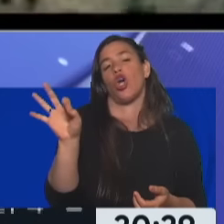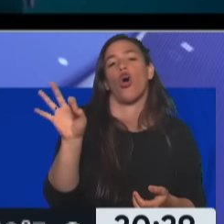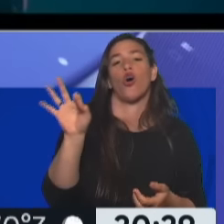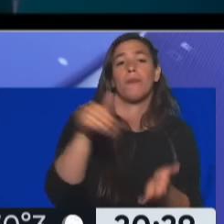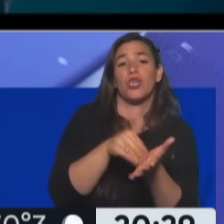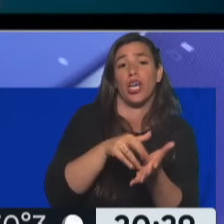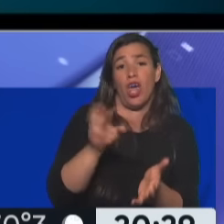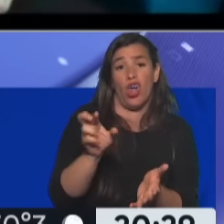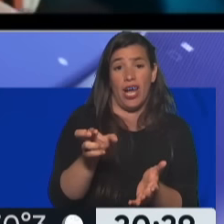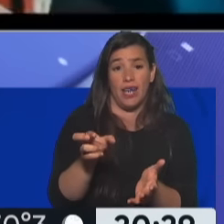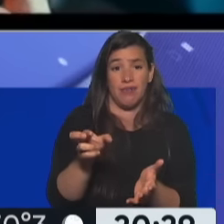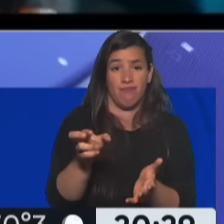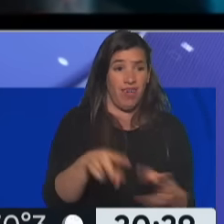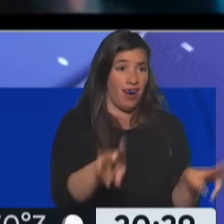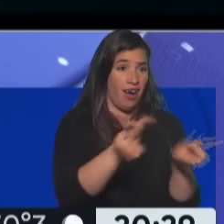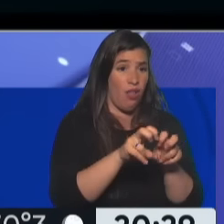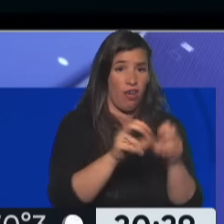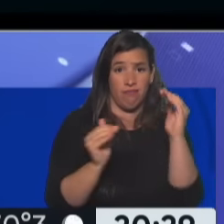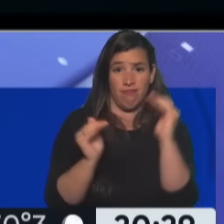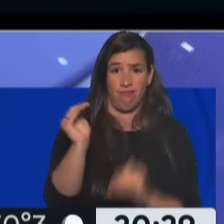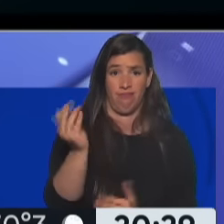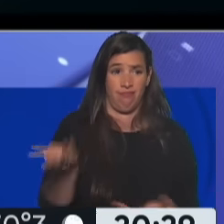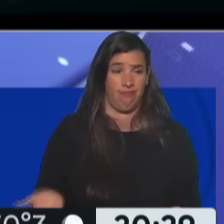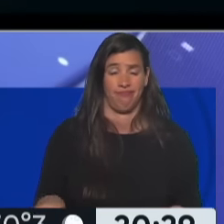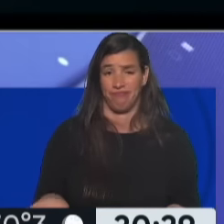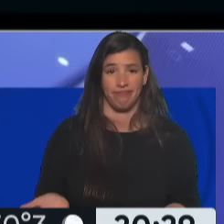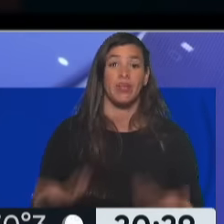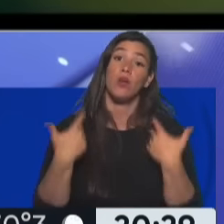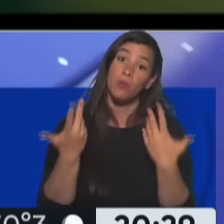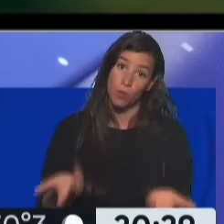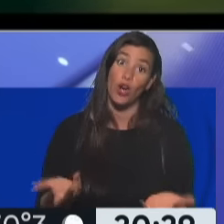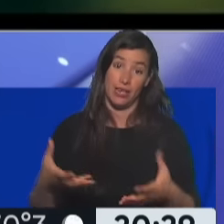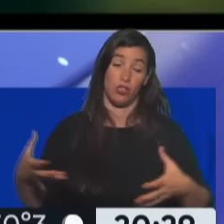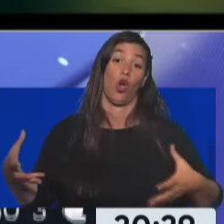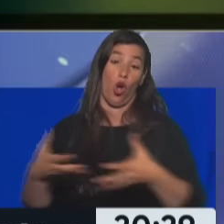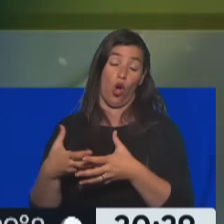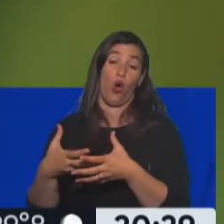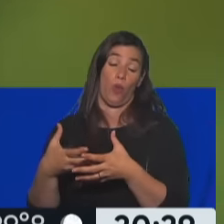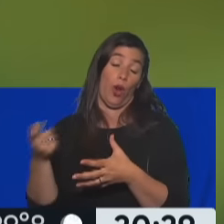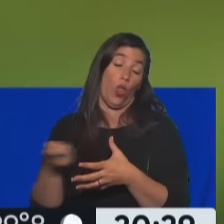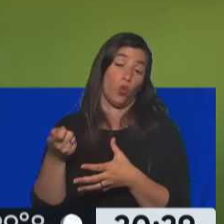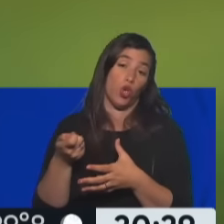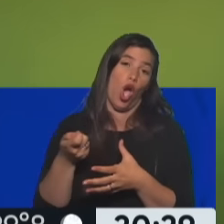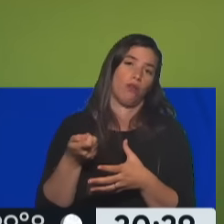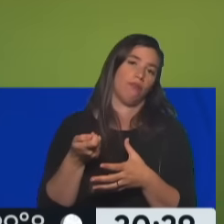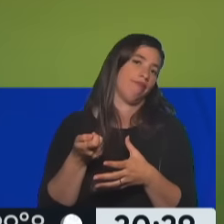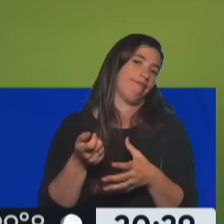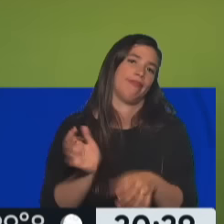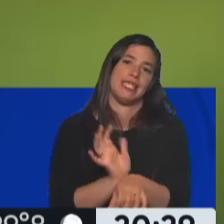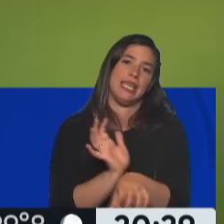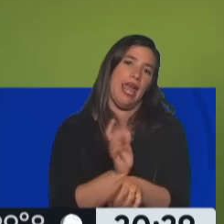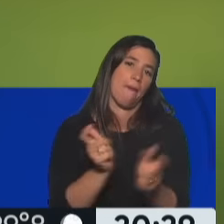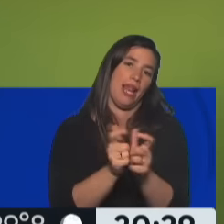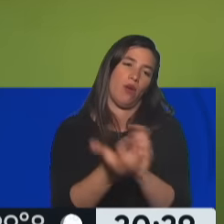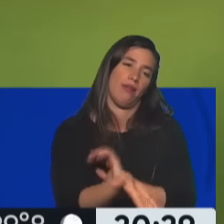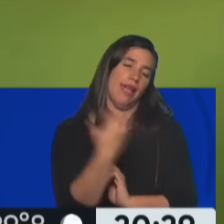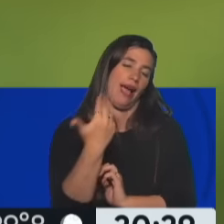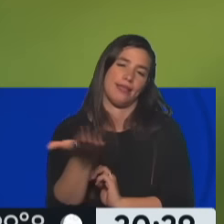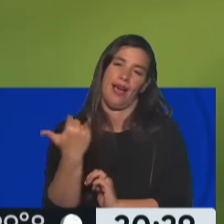se recaudó eso. Es por eso que la Warner Bros. Decide quitar esta película de la cartelera. Así que, si les parece, vamos a